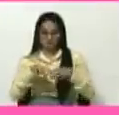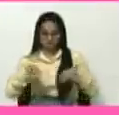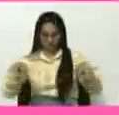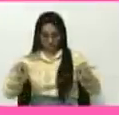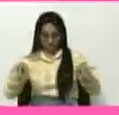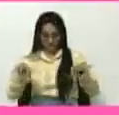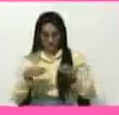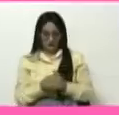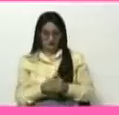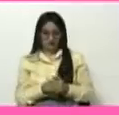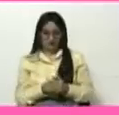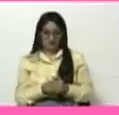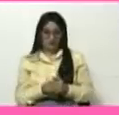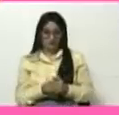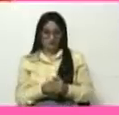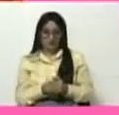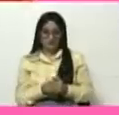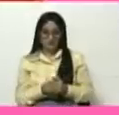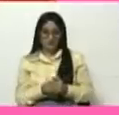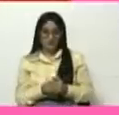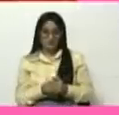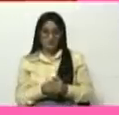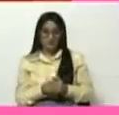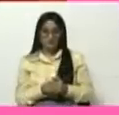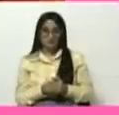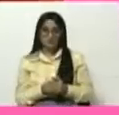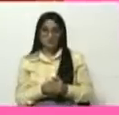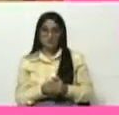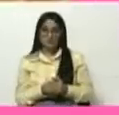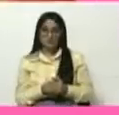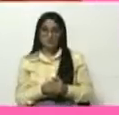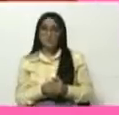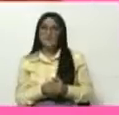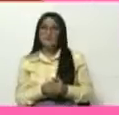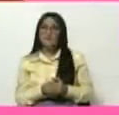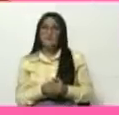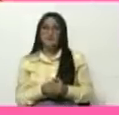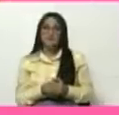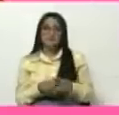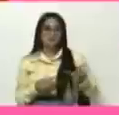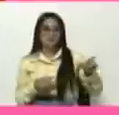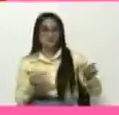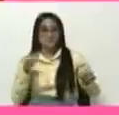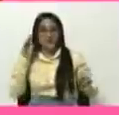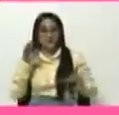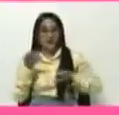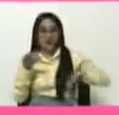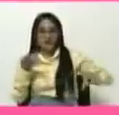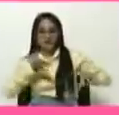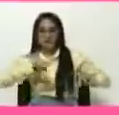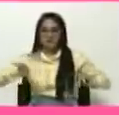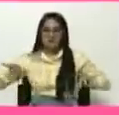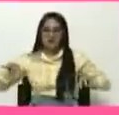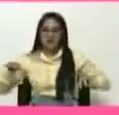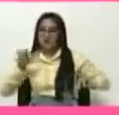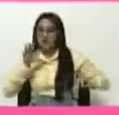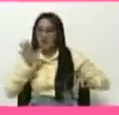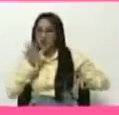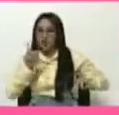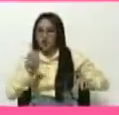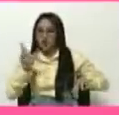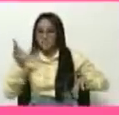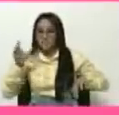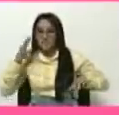Una cosa bien establecida. Civiles por aquí, militares por aquí. A nosotros en la academia militar nos